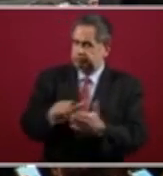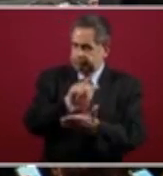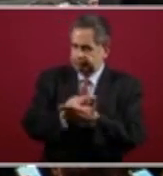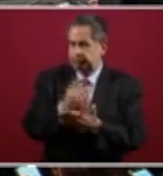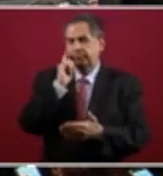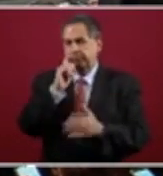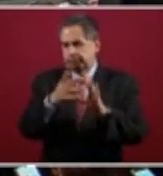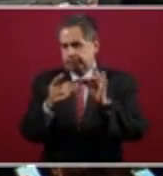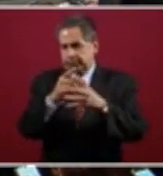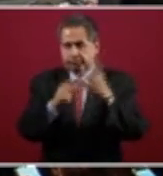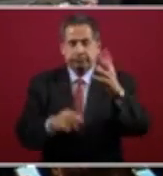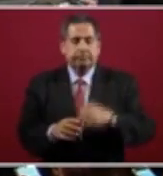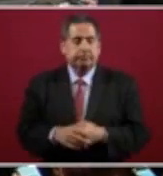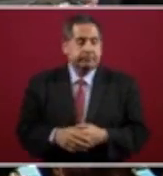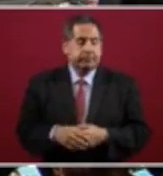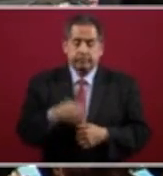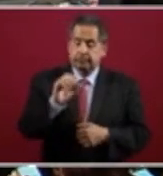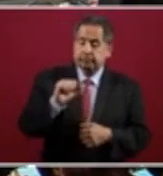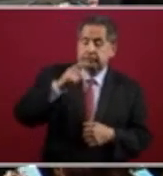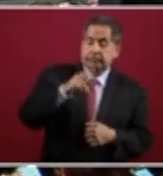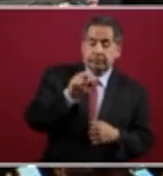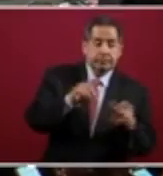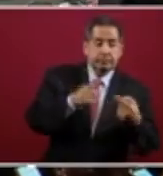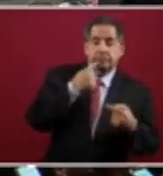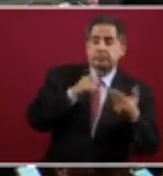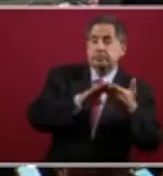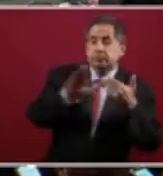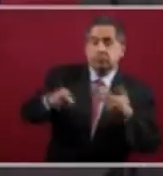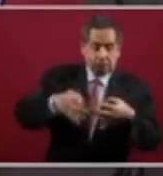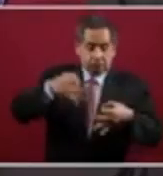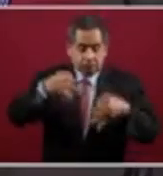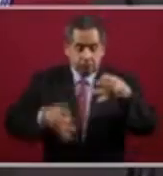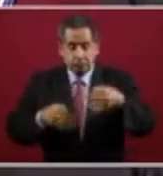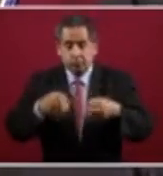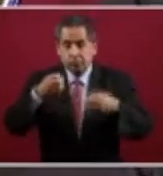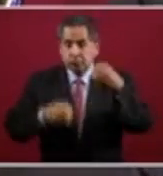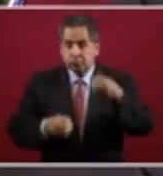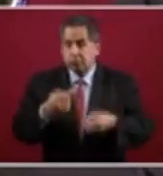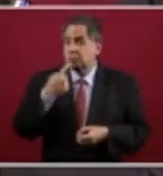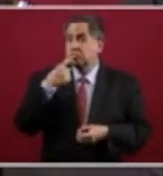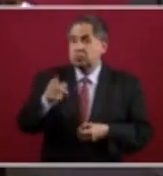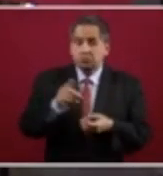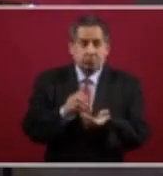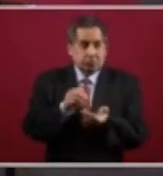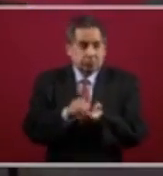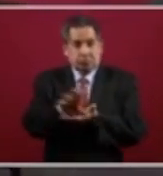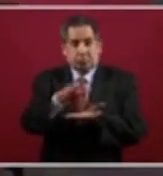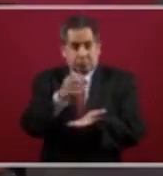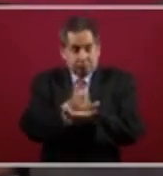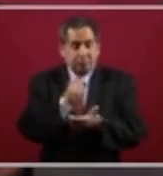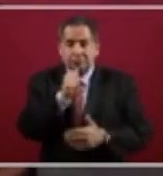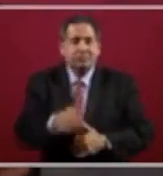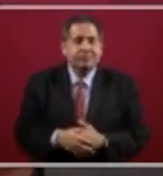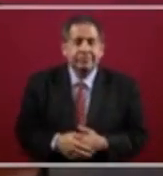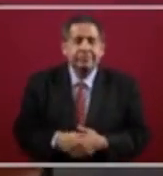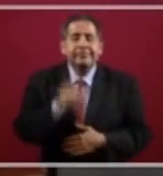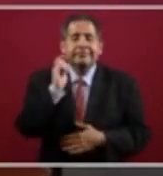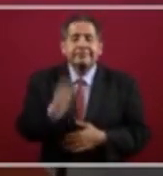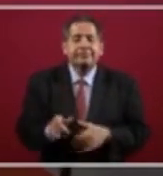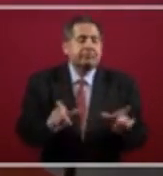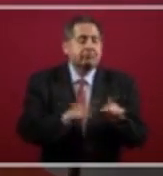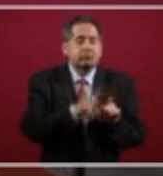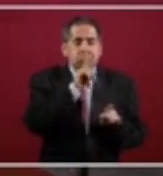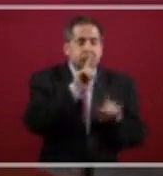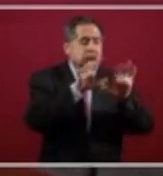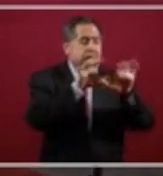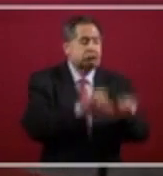La primera es, el amparo no ha sido admitido por el juez de distrito. O sea, ¿qué es lo más importante? Que solamente es un escrito simple